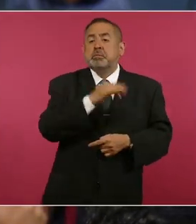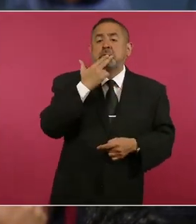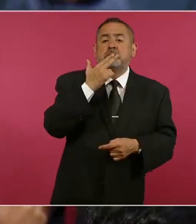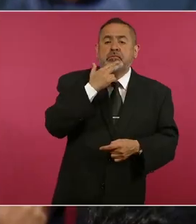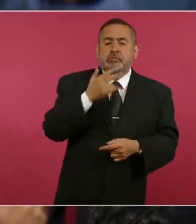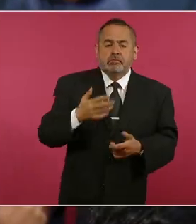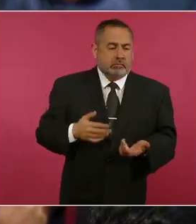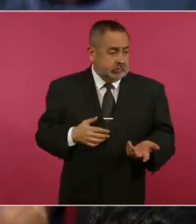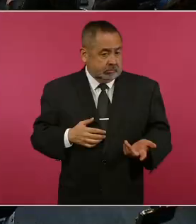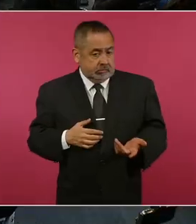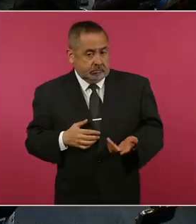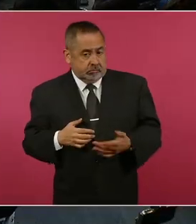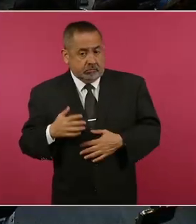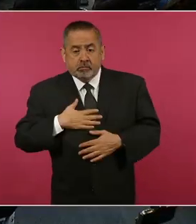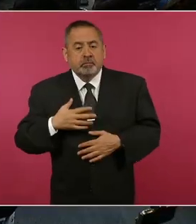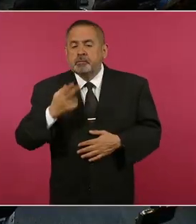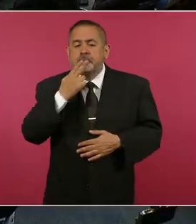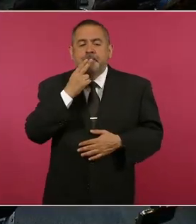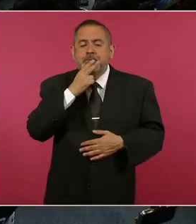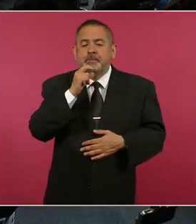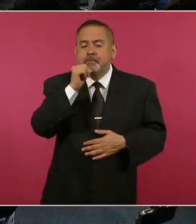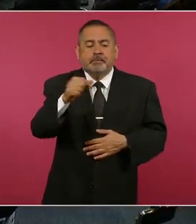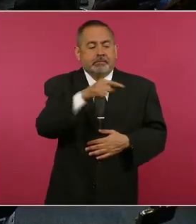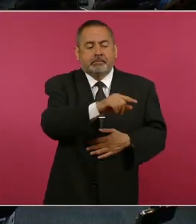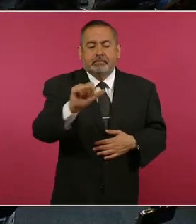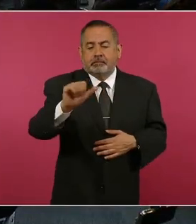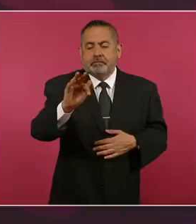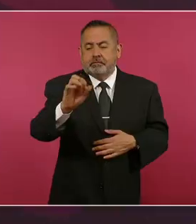Sí. Y nosotros no estamos usando nada de Afores. Sí.